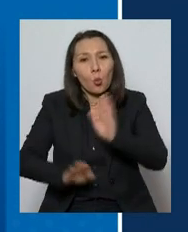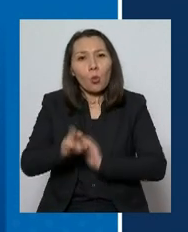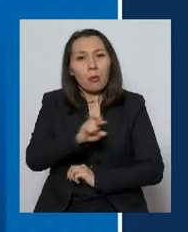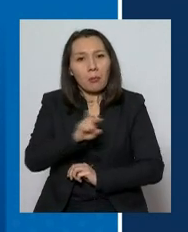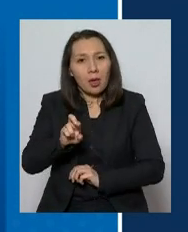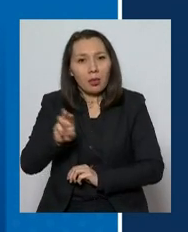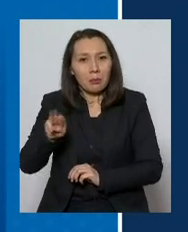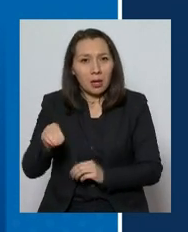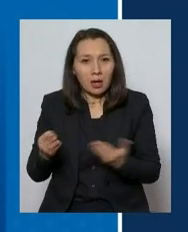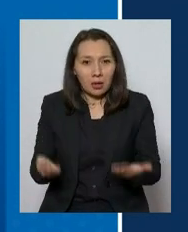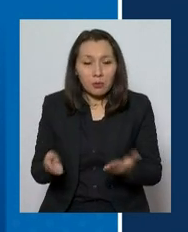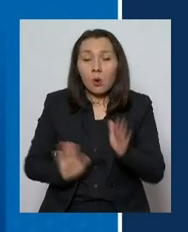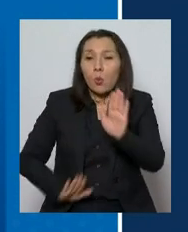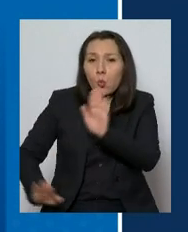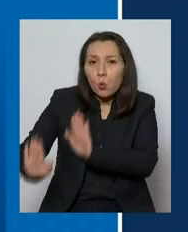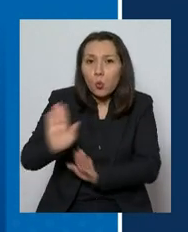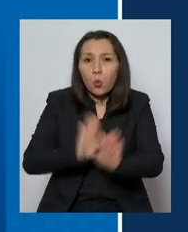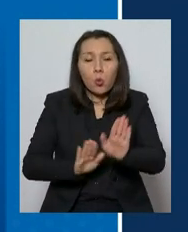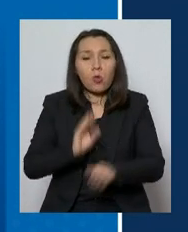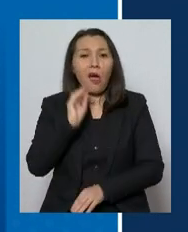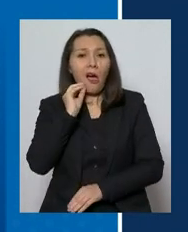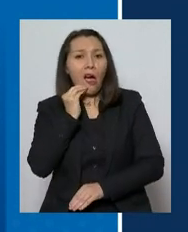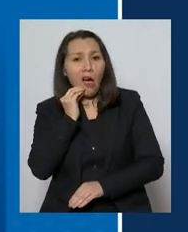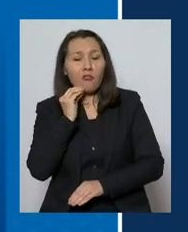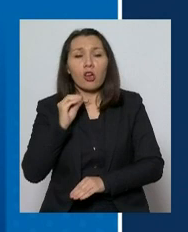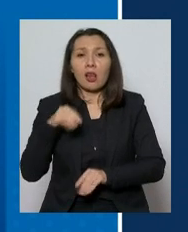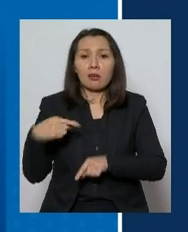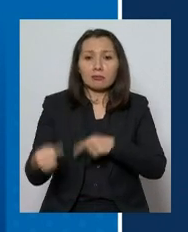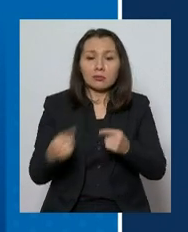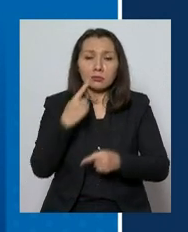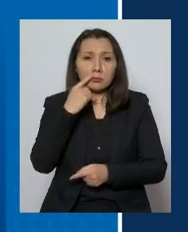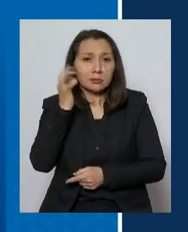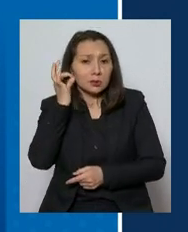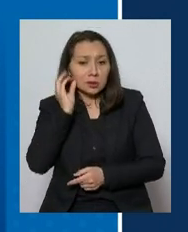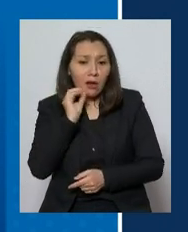papás. Cuidemos a nuestros abuelos, a nuestras abuelas.